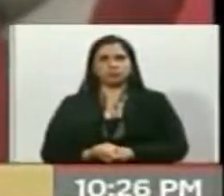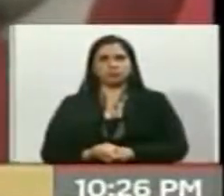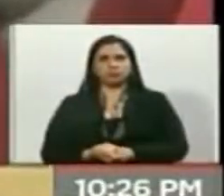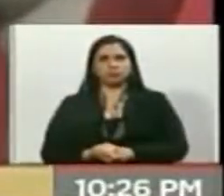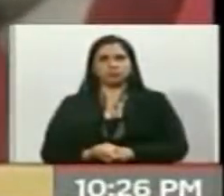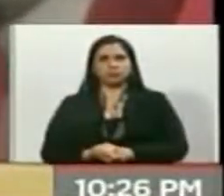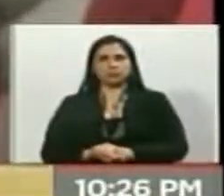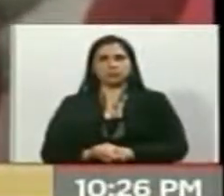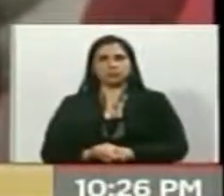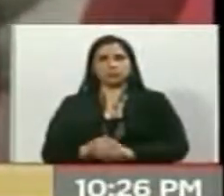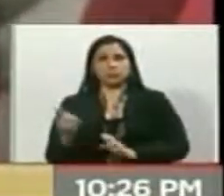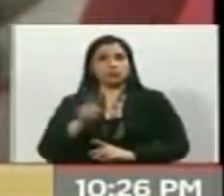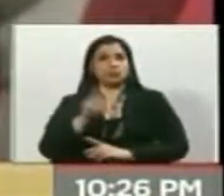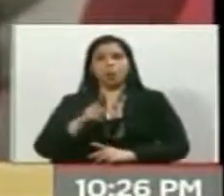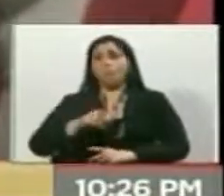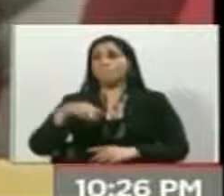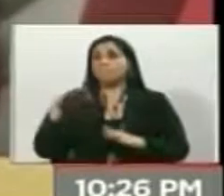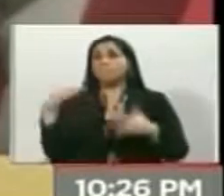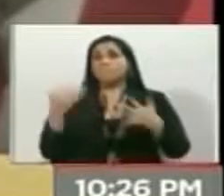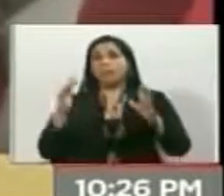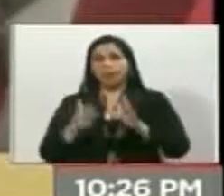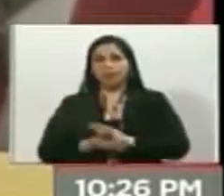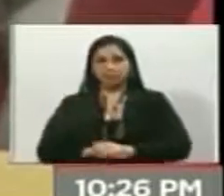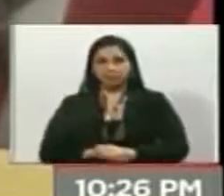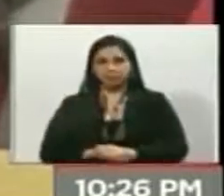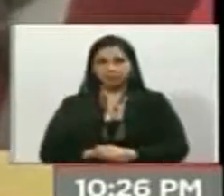que no pelan,